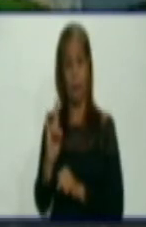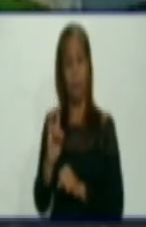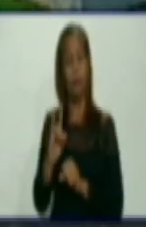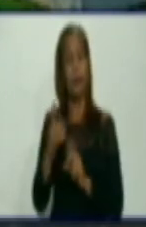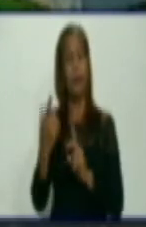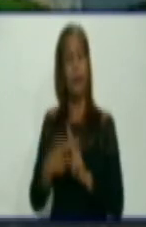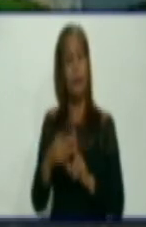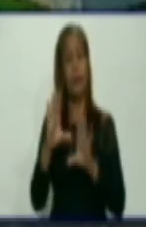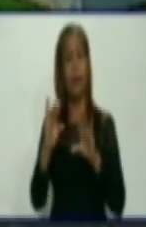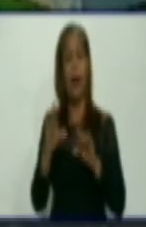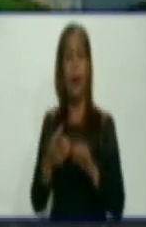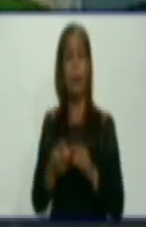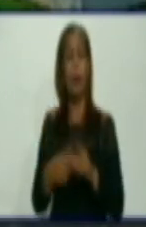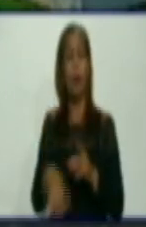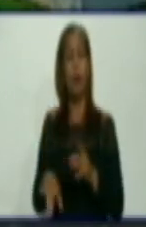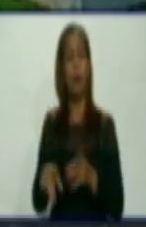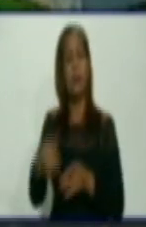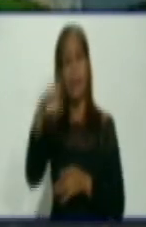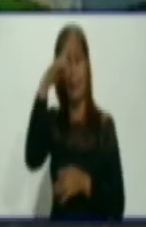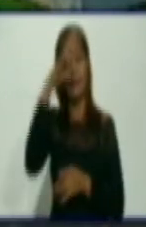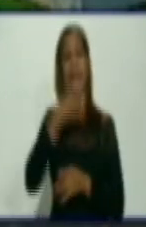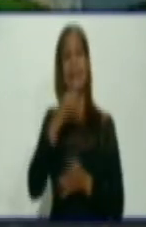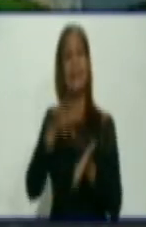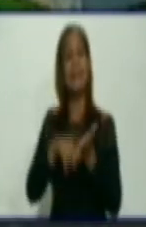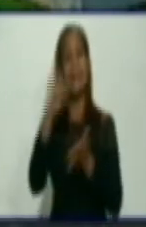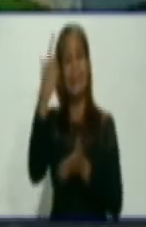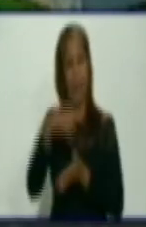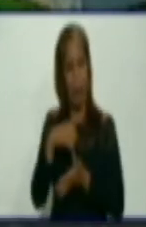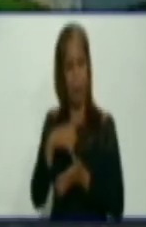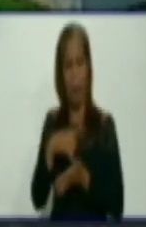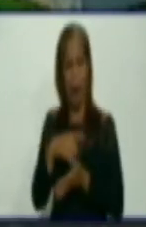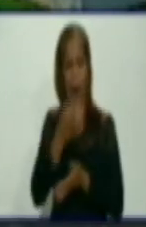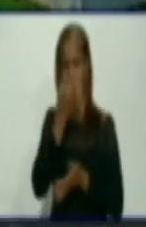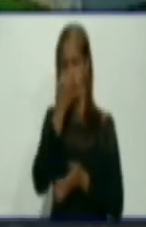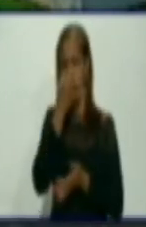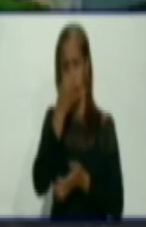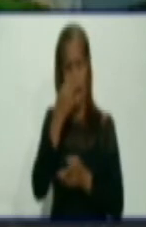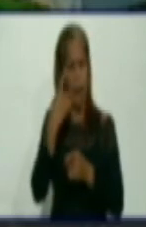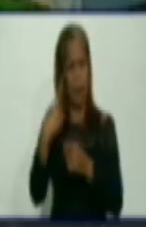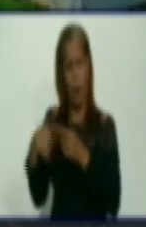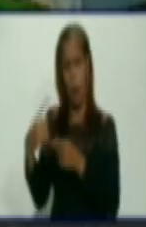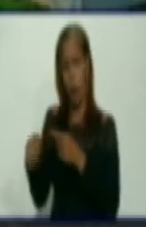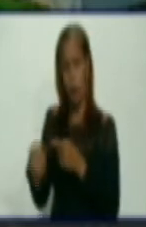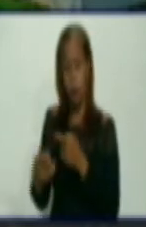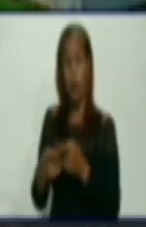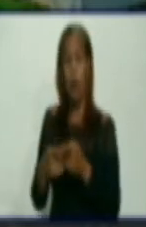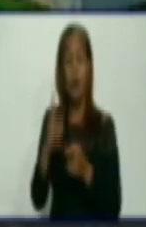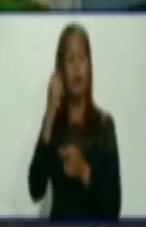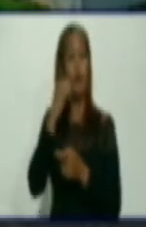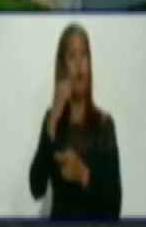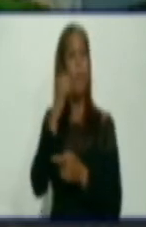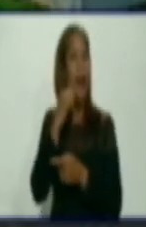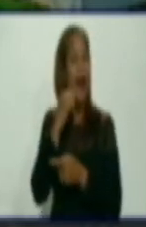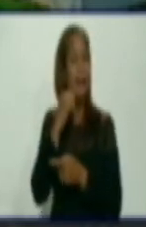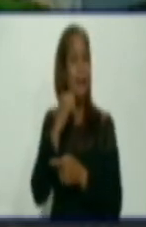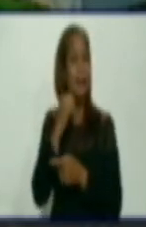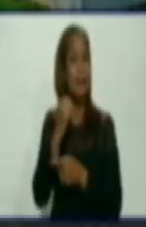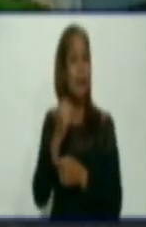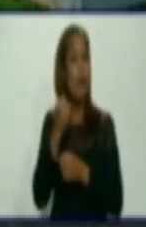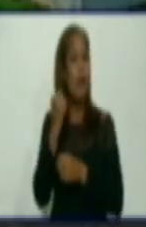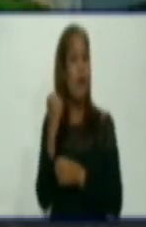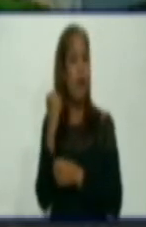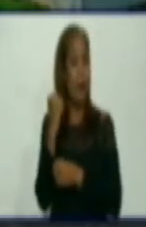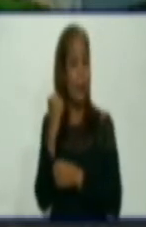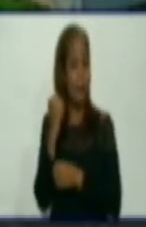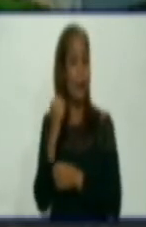las cepas esta, la africana o cualquiera de las otras, es mucho más violenta que la original de